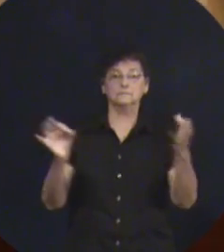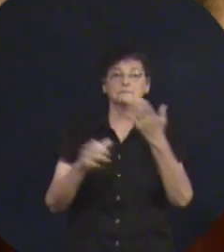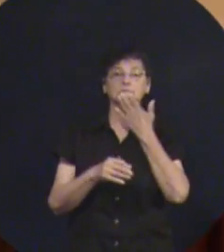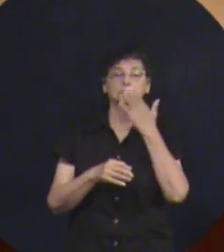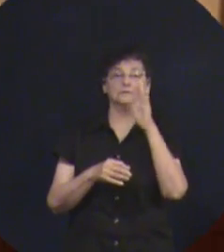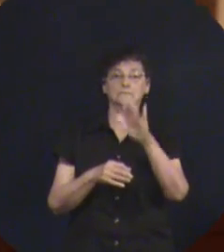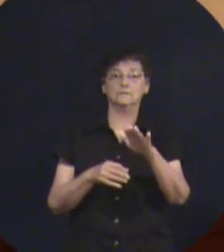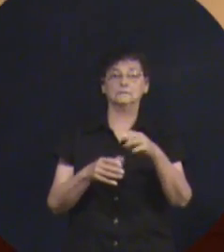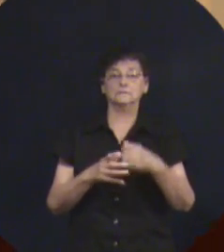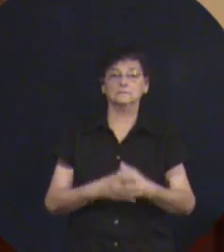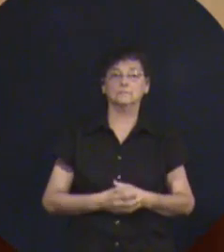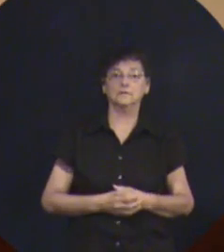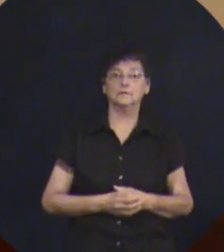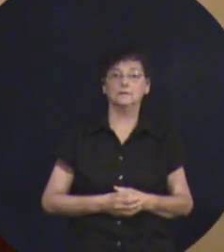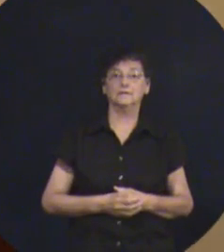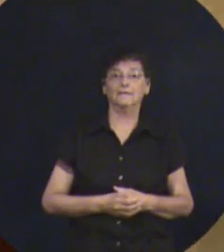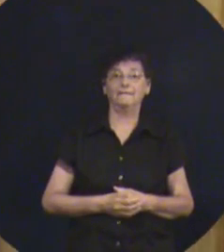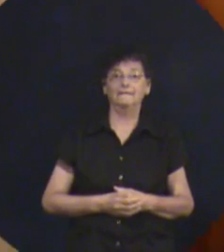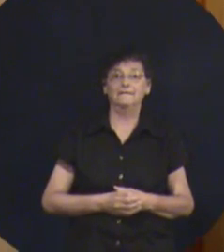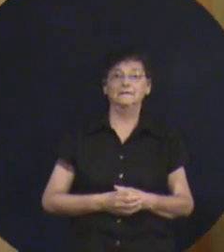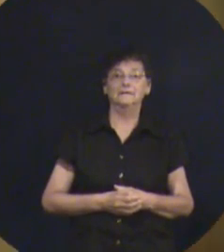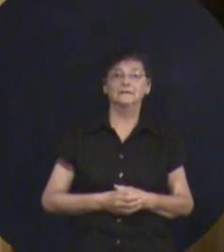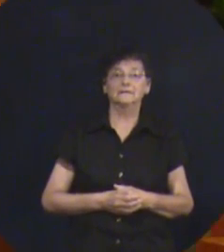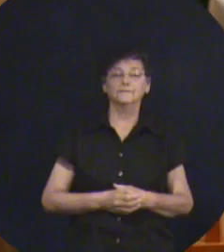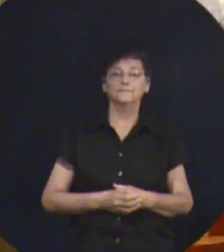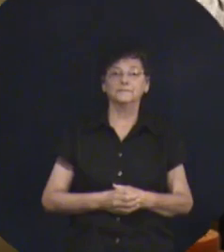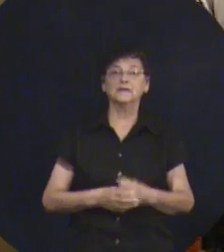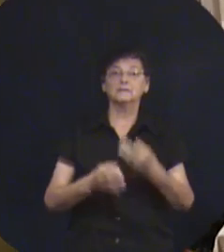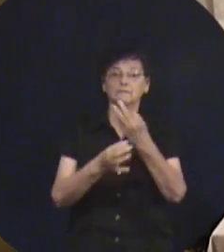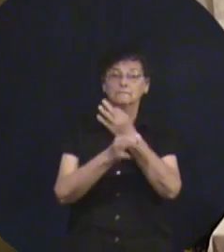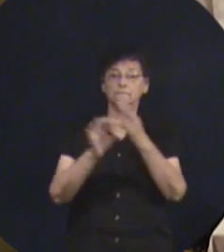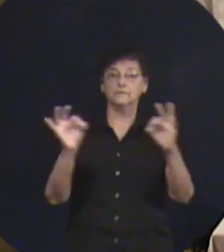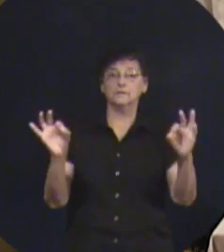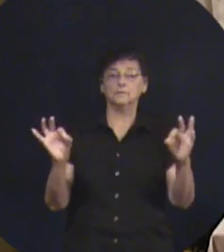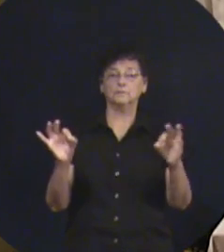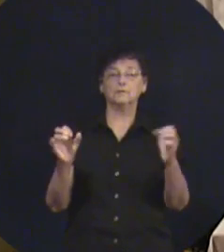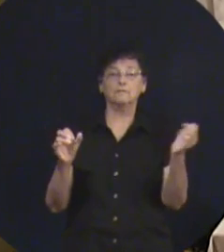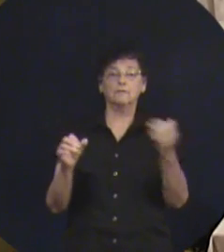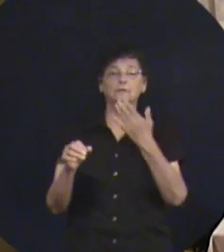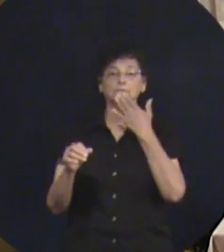tentación, y líbranos de todo mal. Líbranos